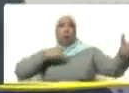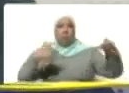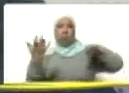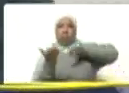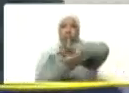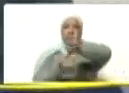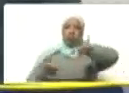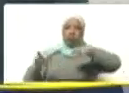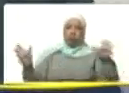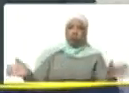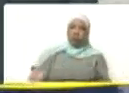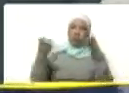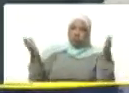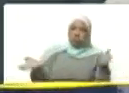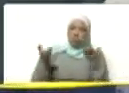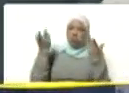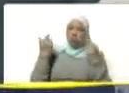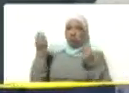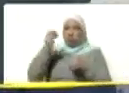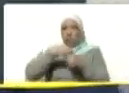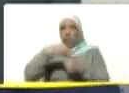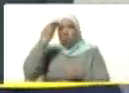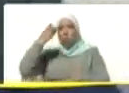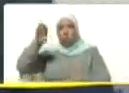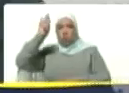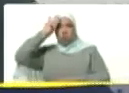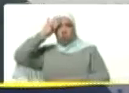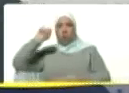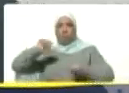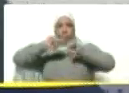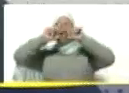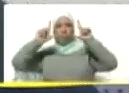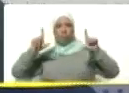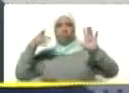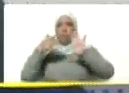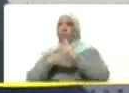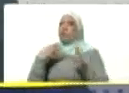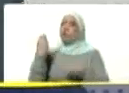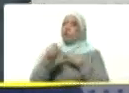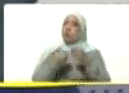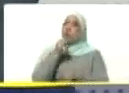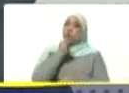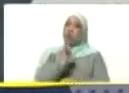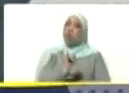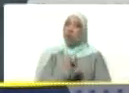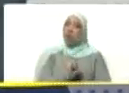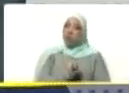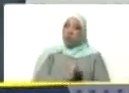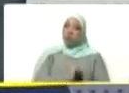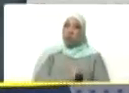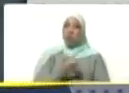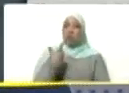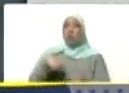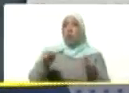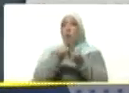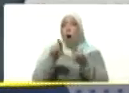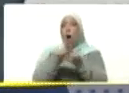Imperialism accomplices bombed the Cubana aircraft off Barbados in October 1976. Los cómplices del